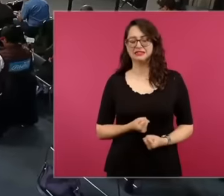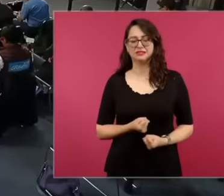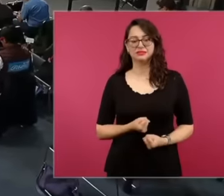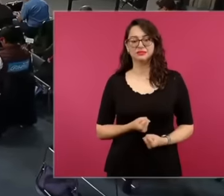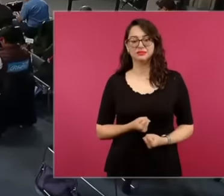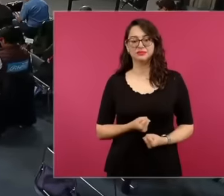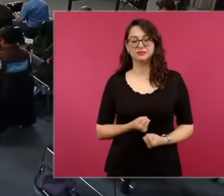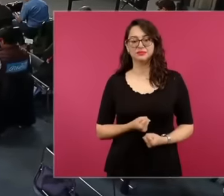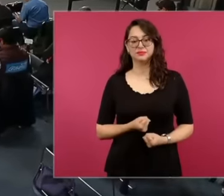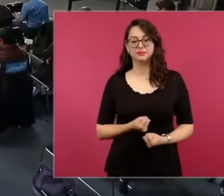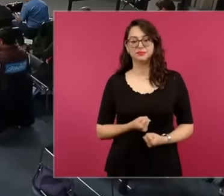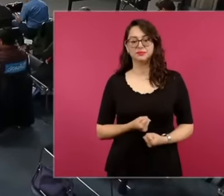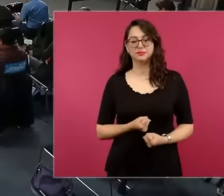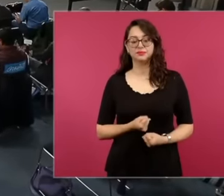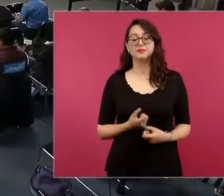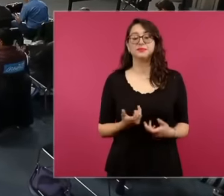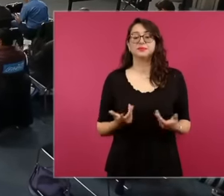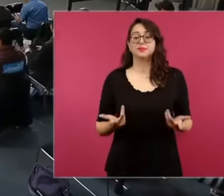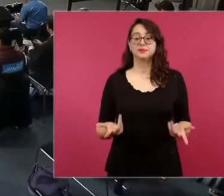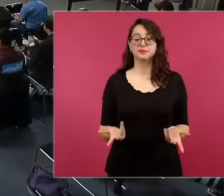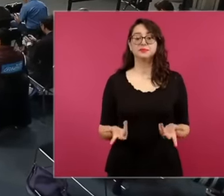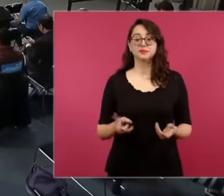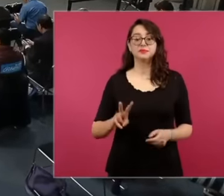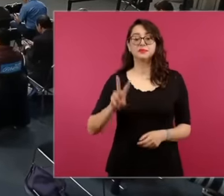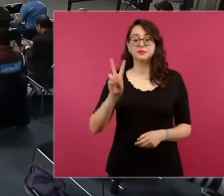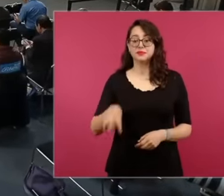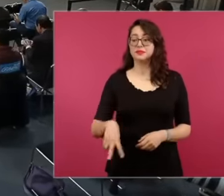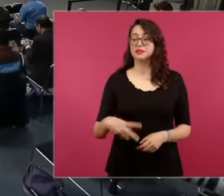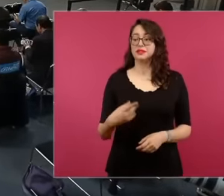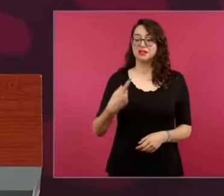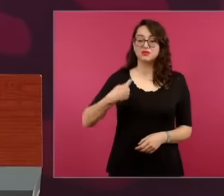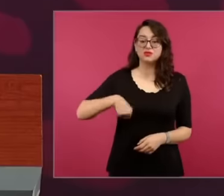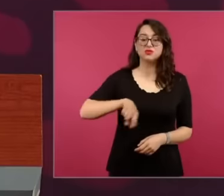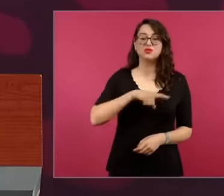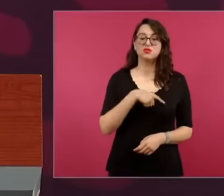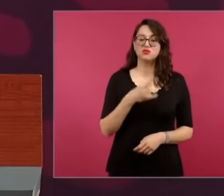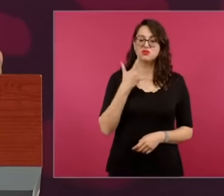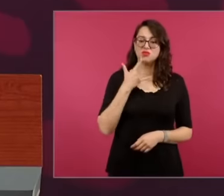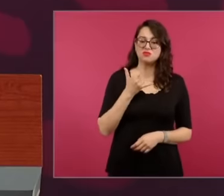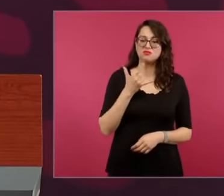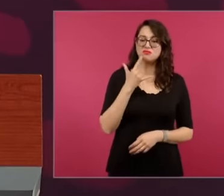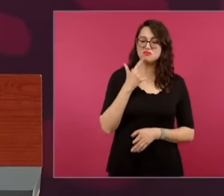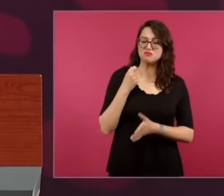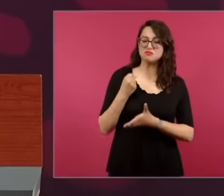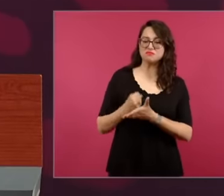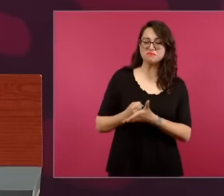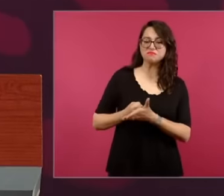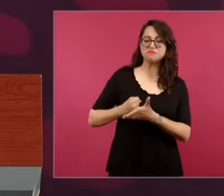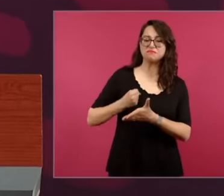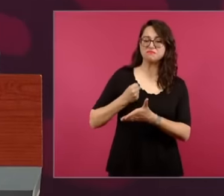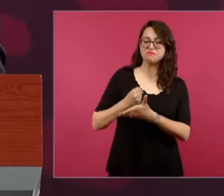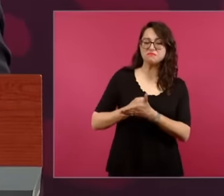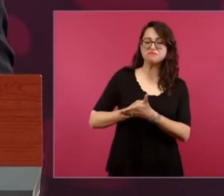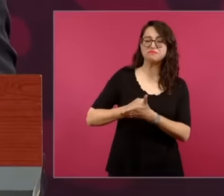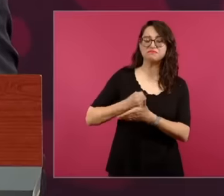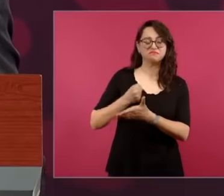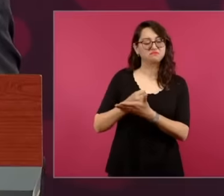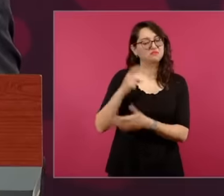Entonces, esto ha costado mucho, esta